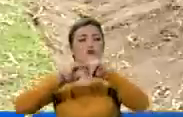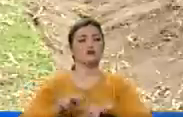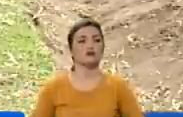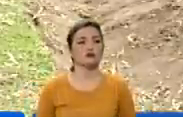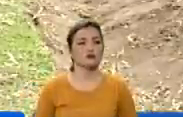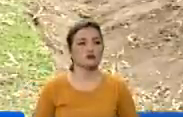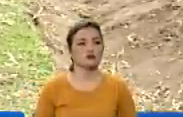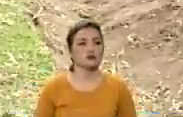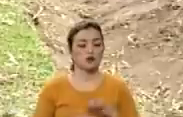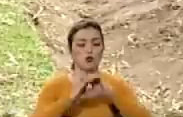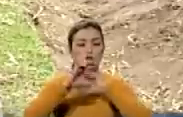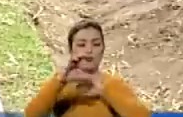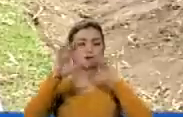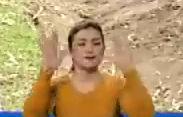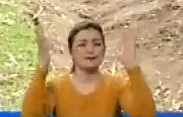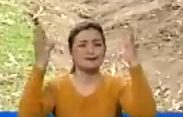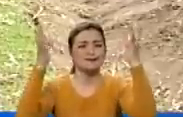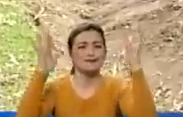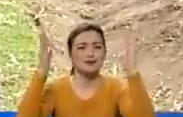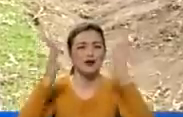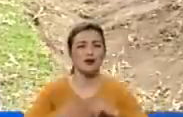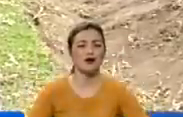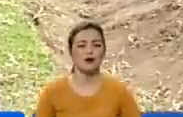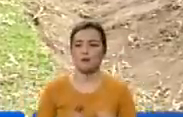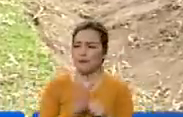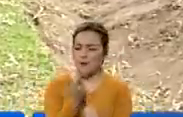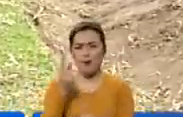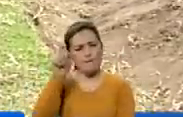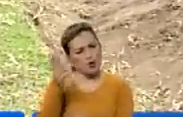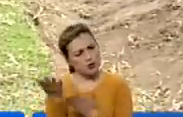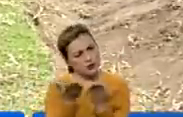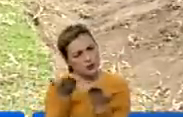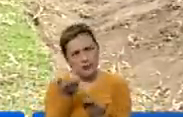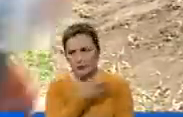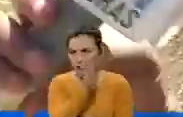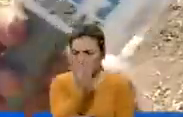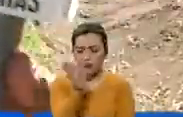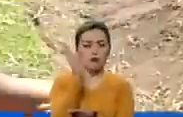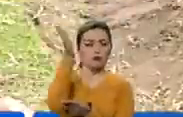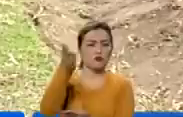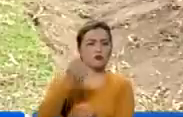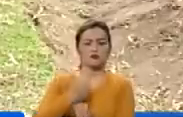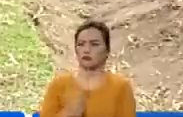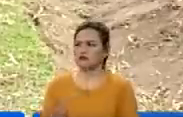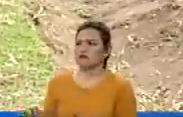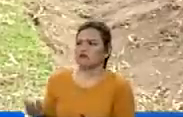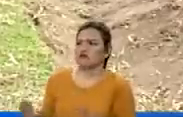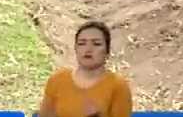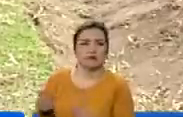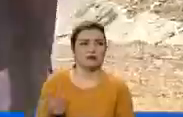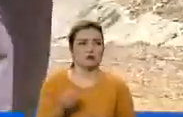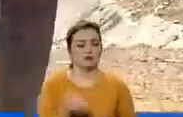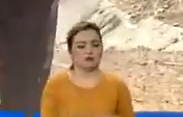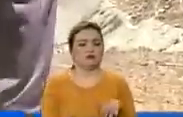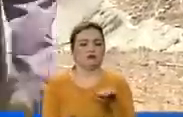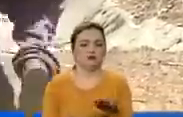No tenemos medio de transporte, que es un servicio primordial para podernos movilizar a los trabajos. ¿Y cómo hacen? Ahorita nos toca ir